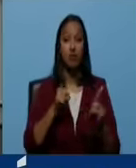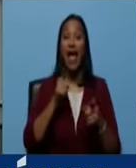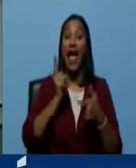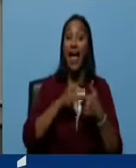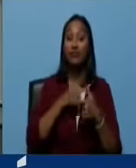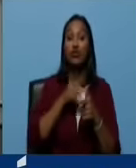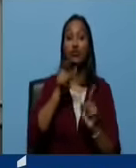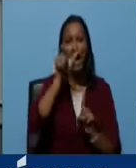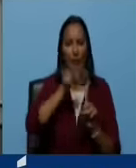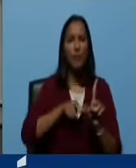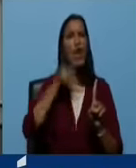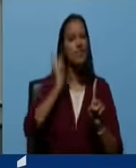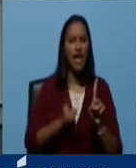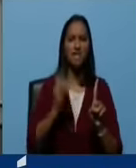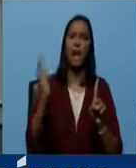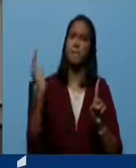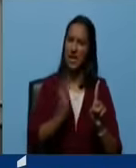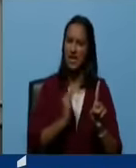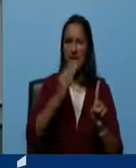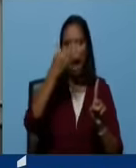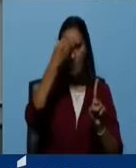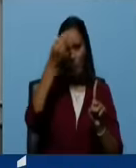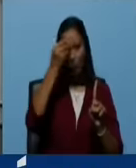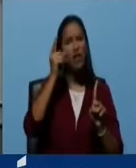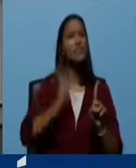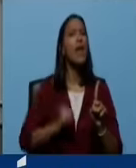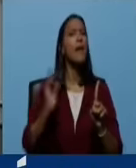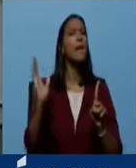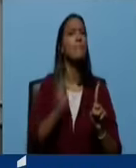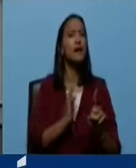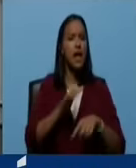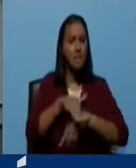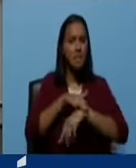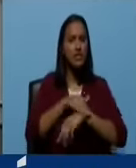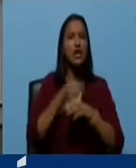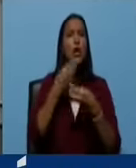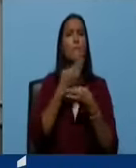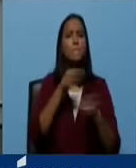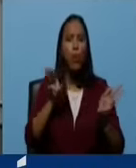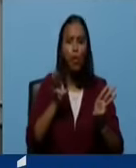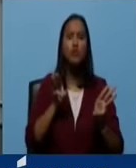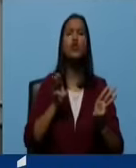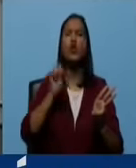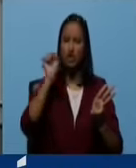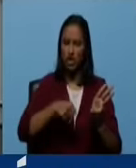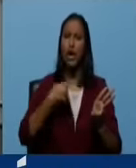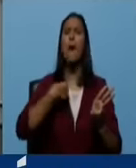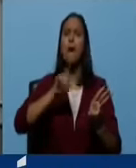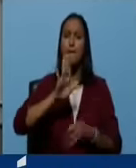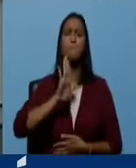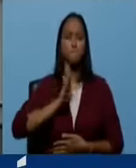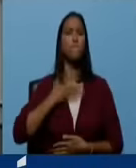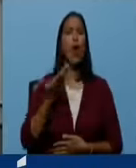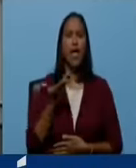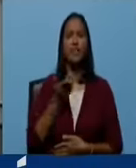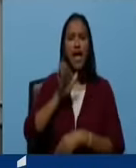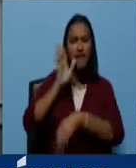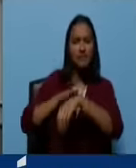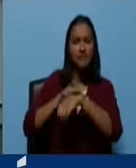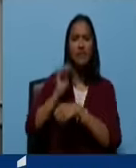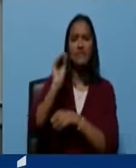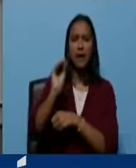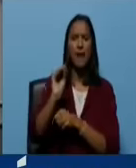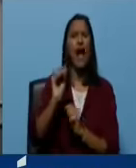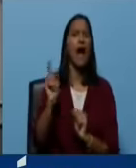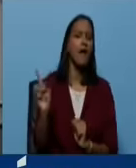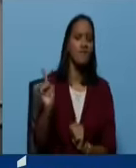El Ministerio Público tiene competencias para, en una investigación en curso, citar a los indiciados para avanzar